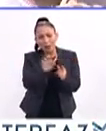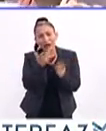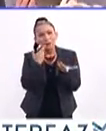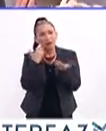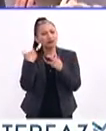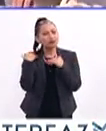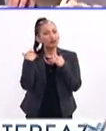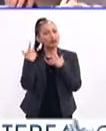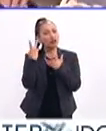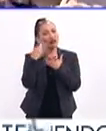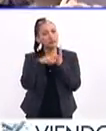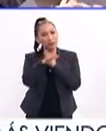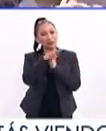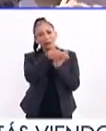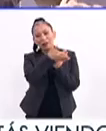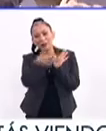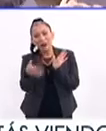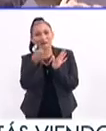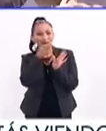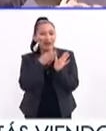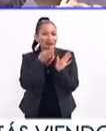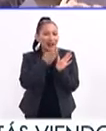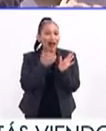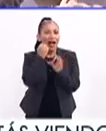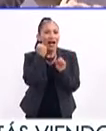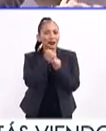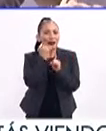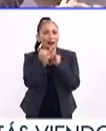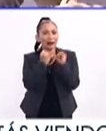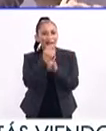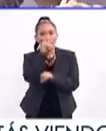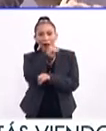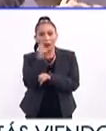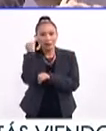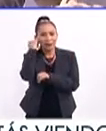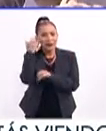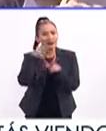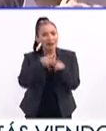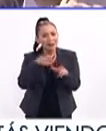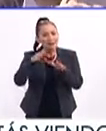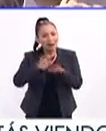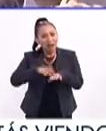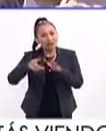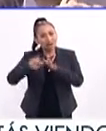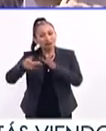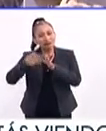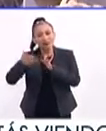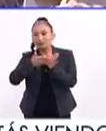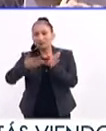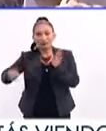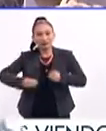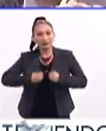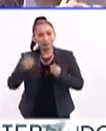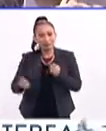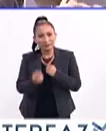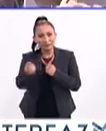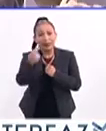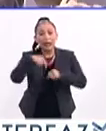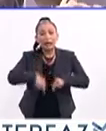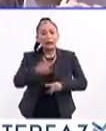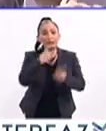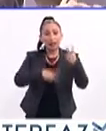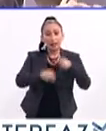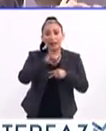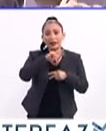celebrar durante todo este 2019 el Año Internacional de las Lenguas Indígenas y pues seguirlo haciendo por el resto de la vida. Están aquí con